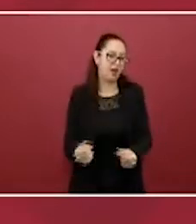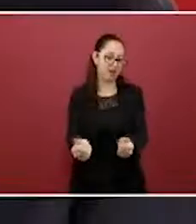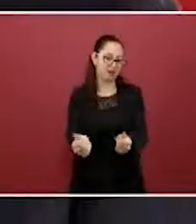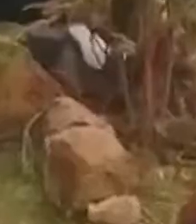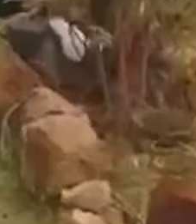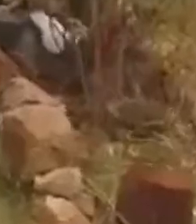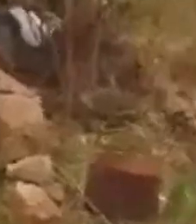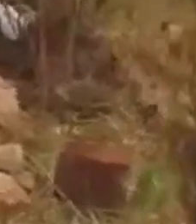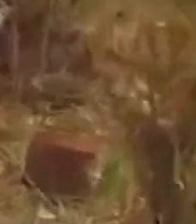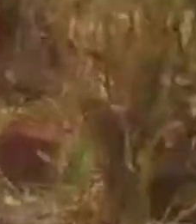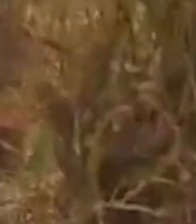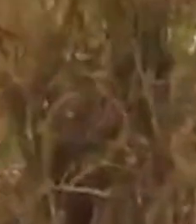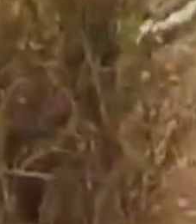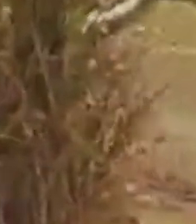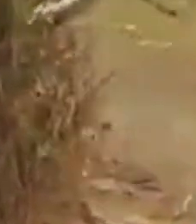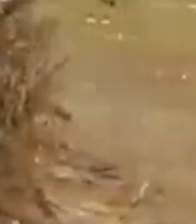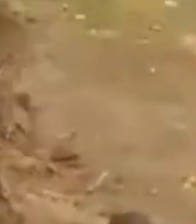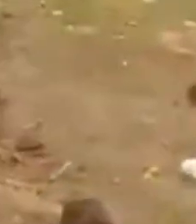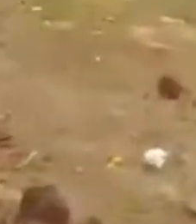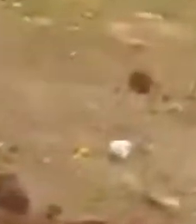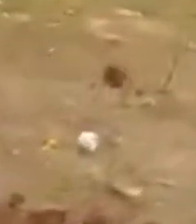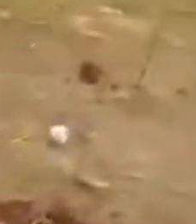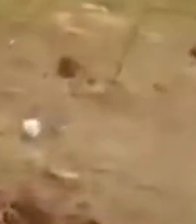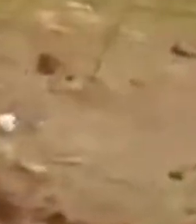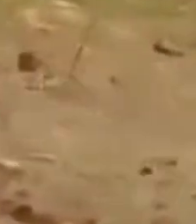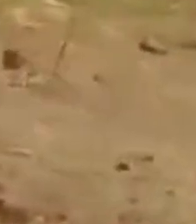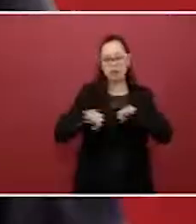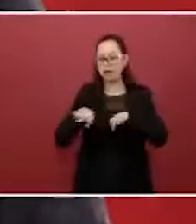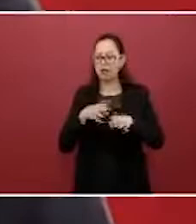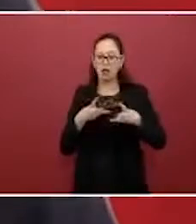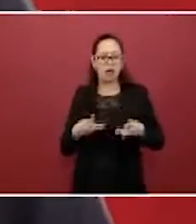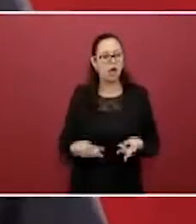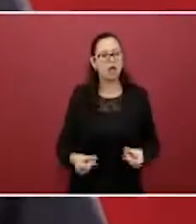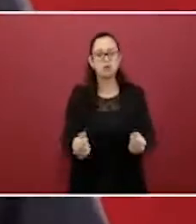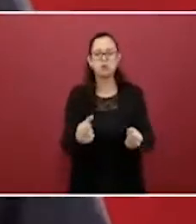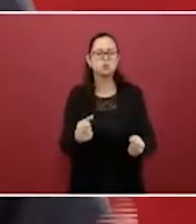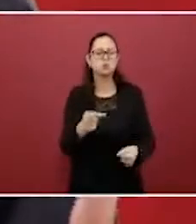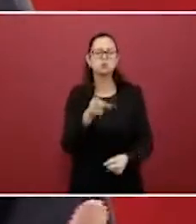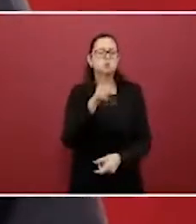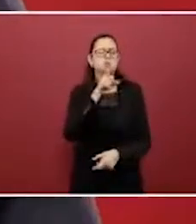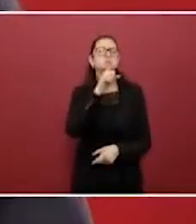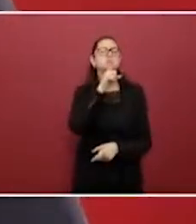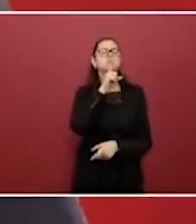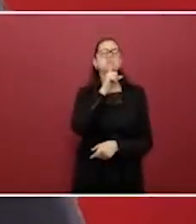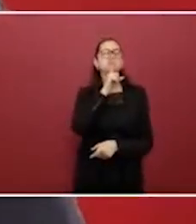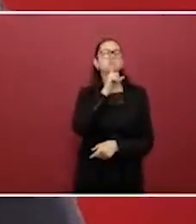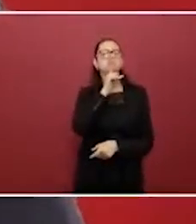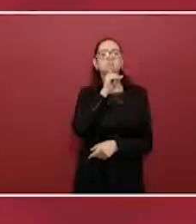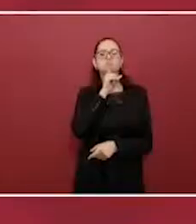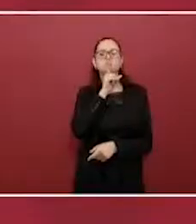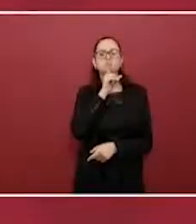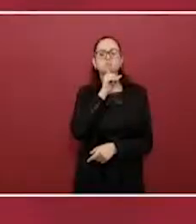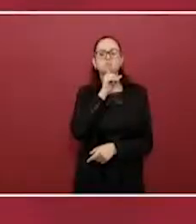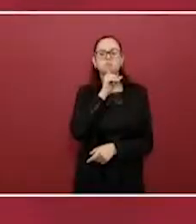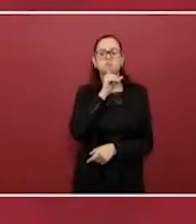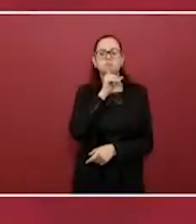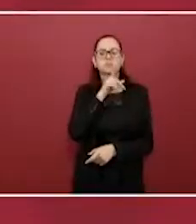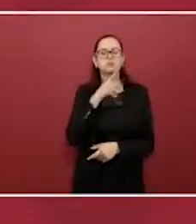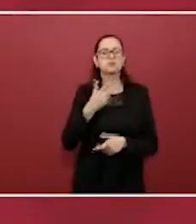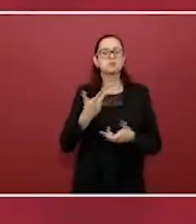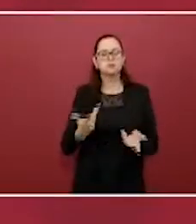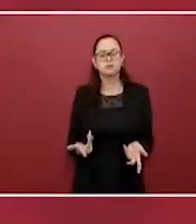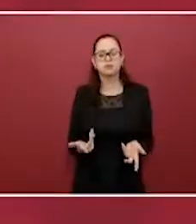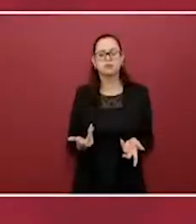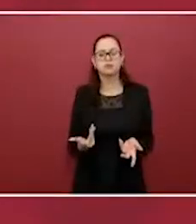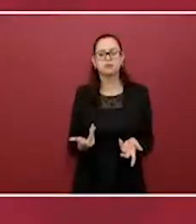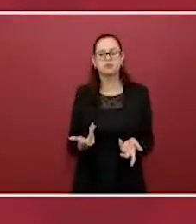primer pago de la pensión universal para adultos mayores y estar al cien por ciento antes de que termine el mes este programa contempla un